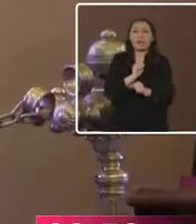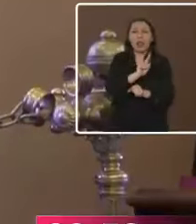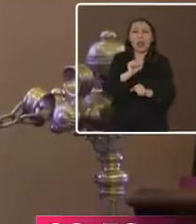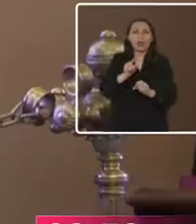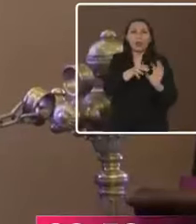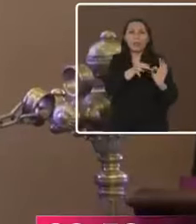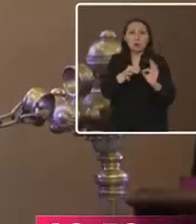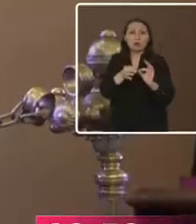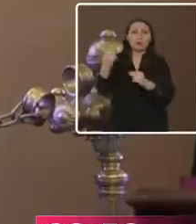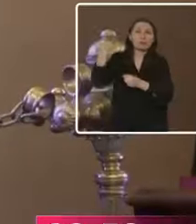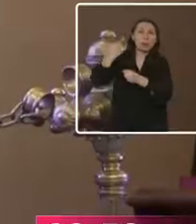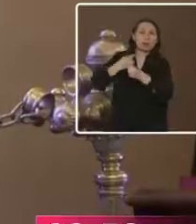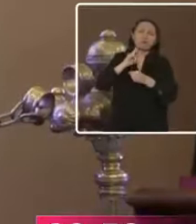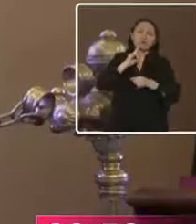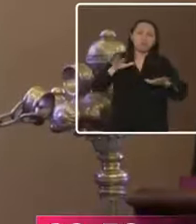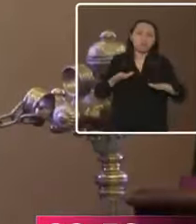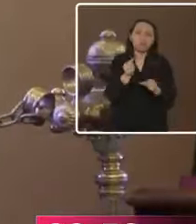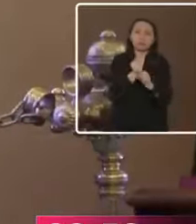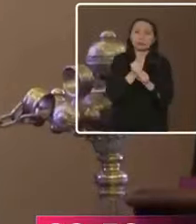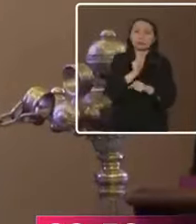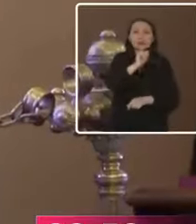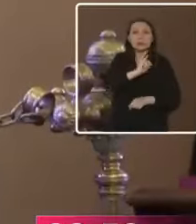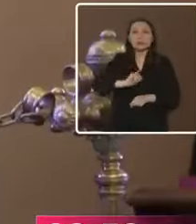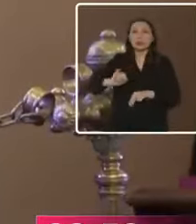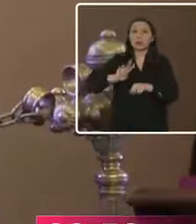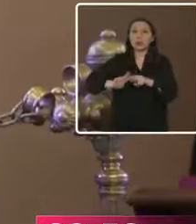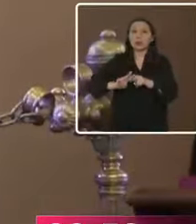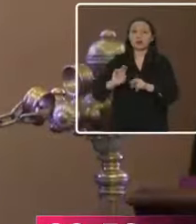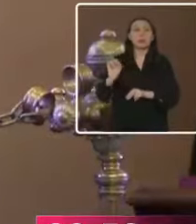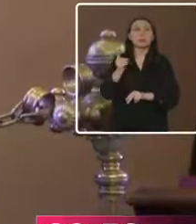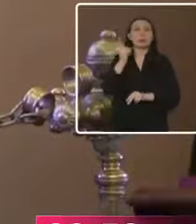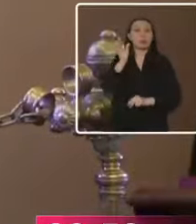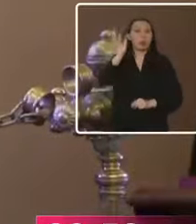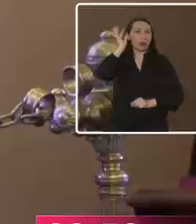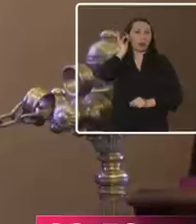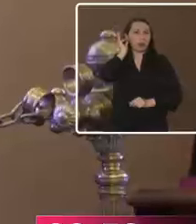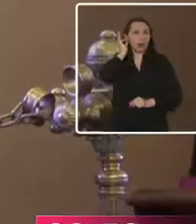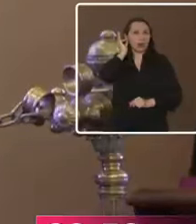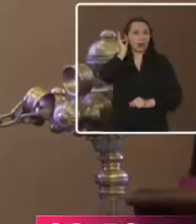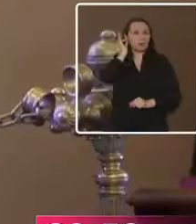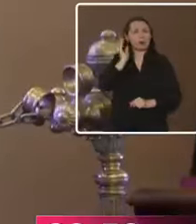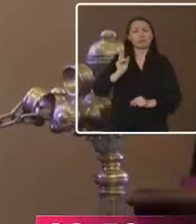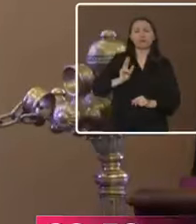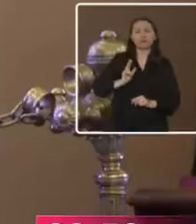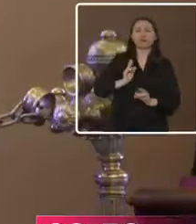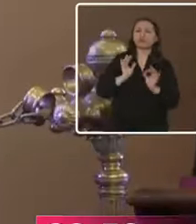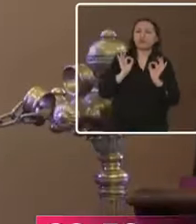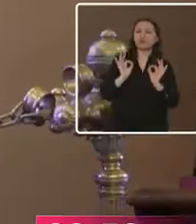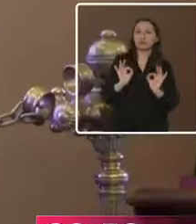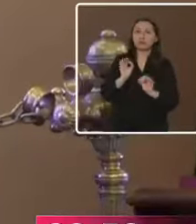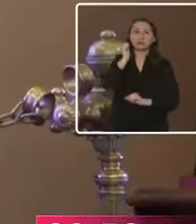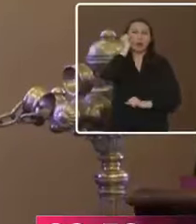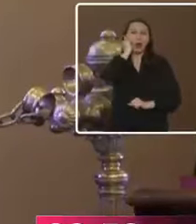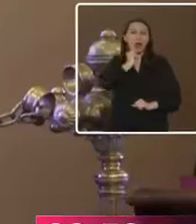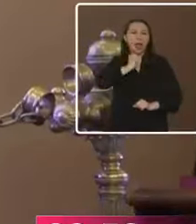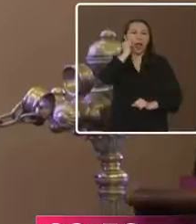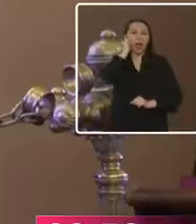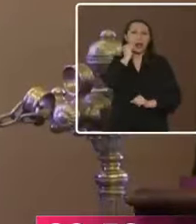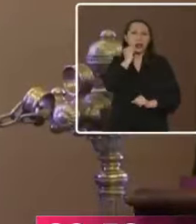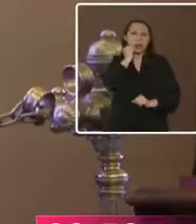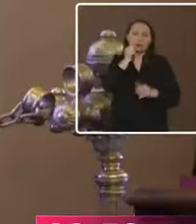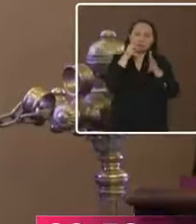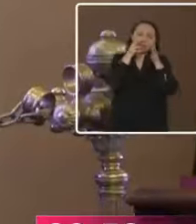cada causa que le encomendaran. Lo hizo siempre como primera dama, con sencillez, cariño,